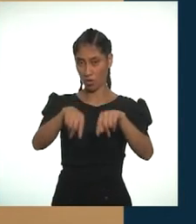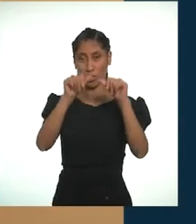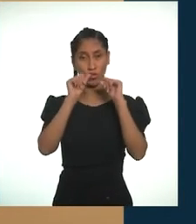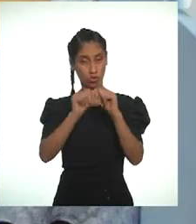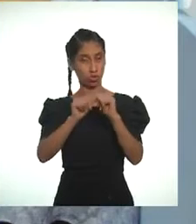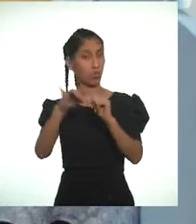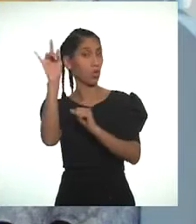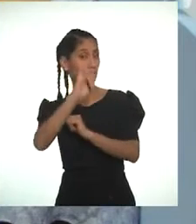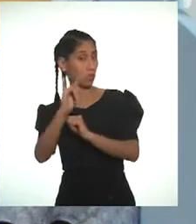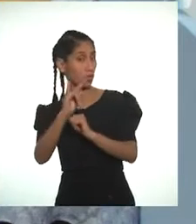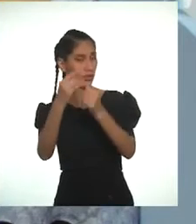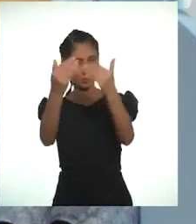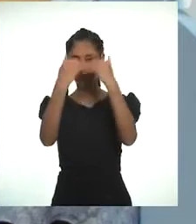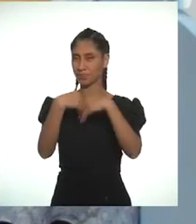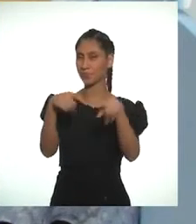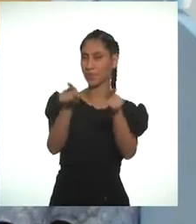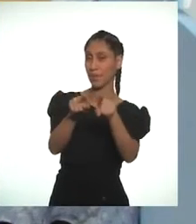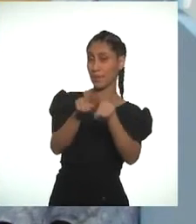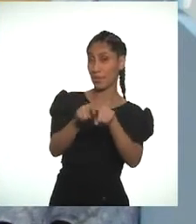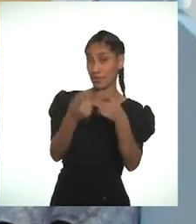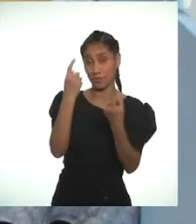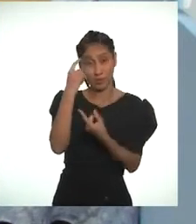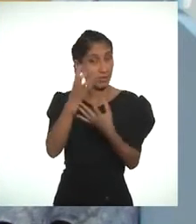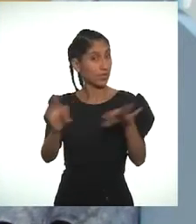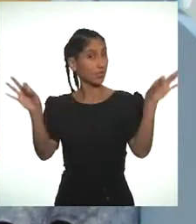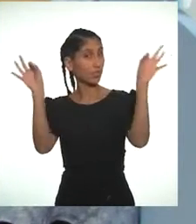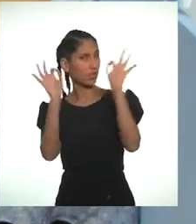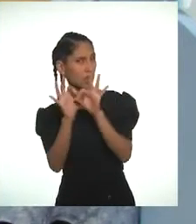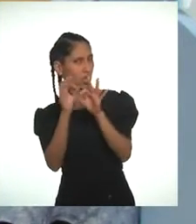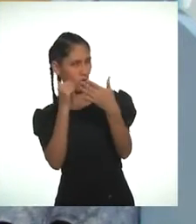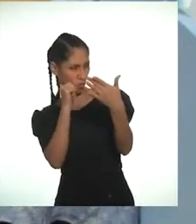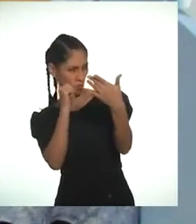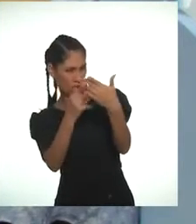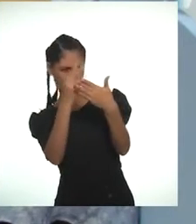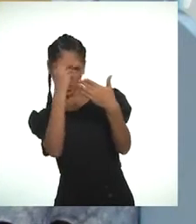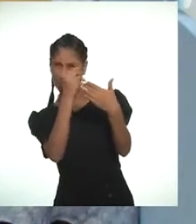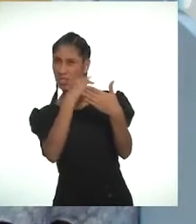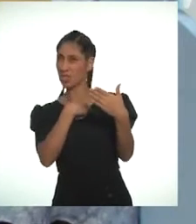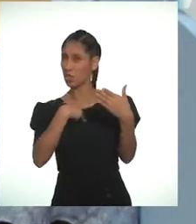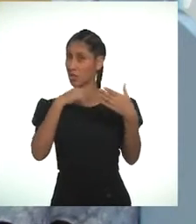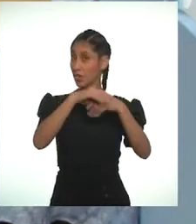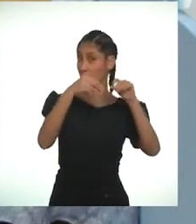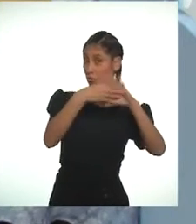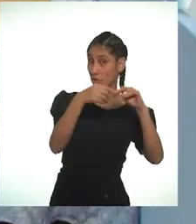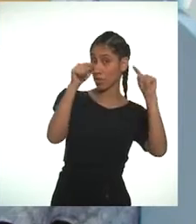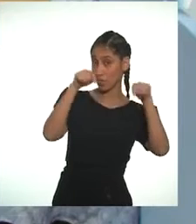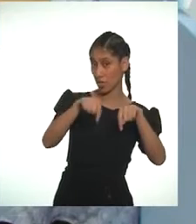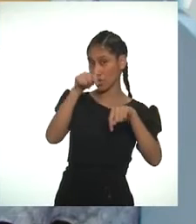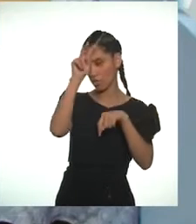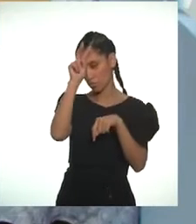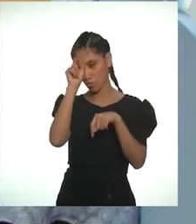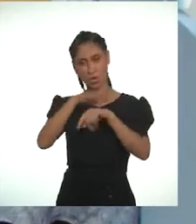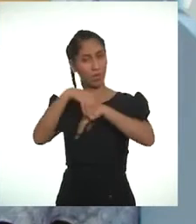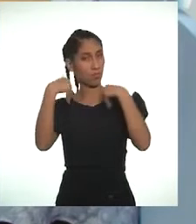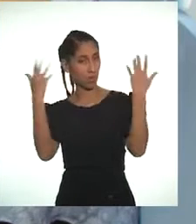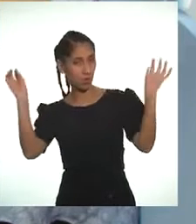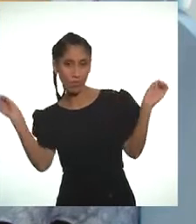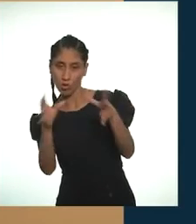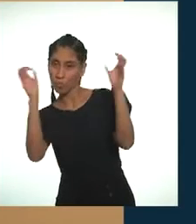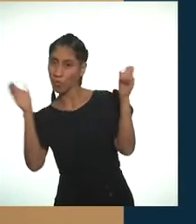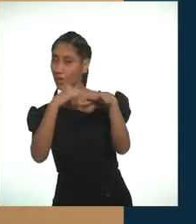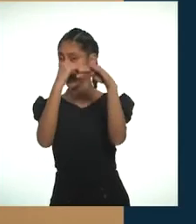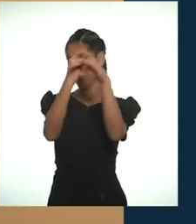día. Además, creo que es importante conocer acerca de nuestra historia y nuestro país para poder promover la